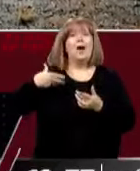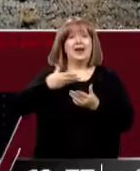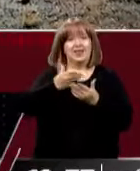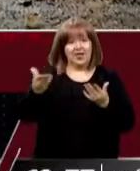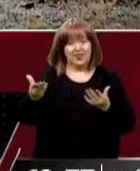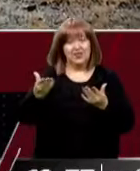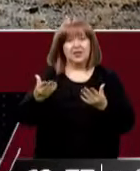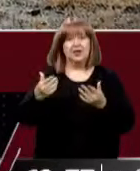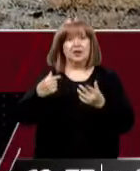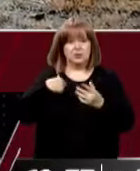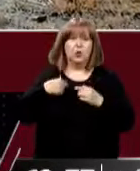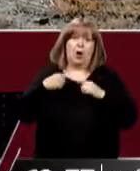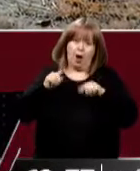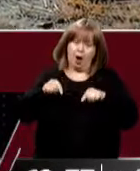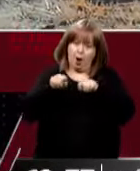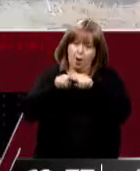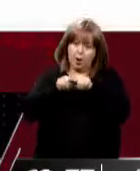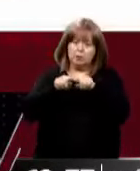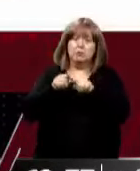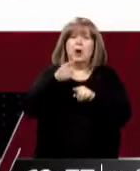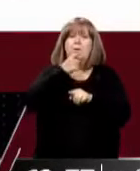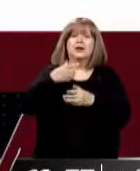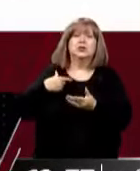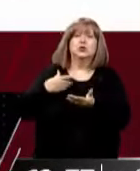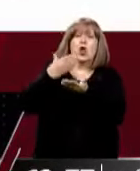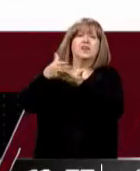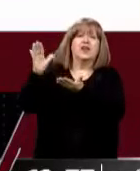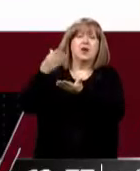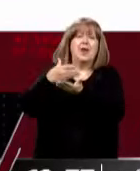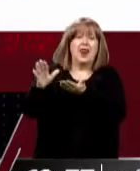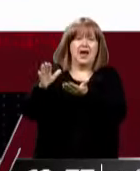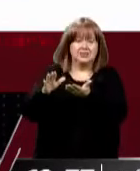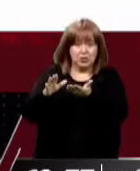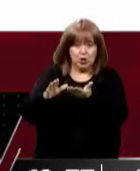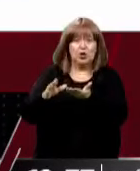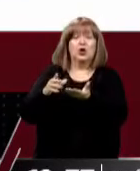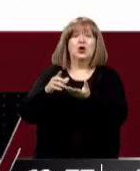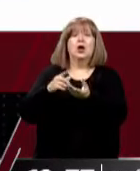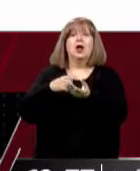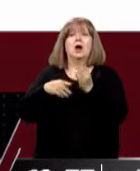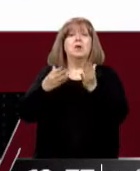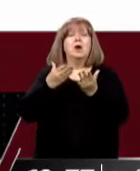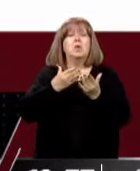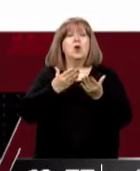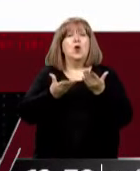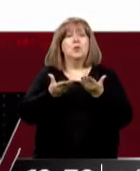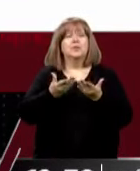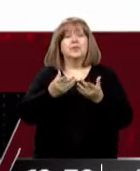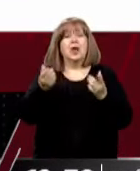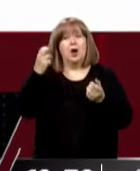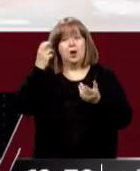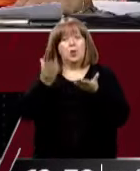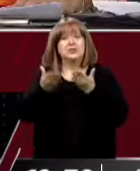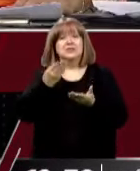correspondientes, no solo a los organismos por discriminación, sino que realmente vamos a hacer, estamos estudiando a la Justicia Federal, a la Cámara del Congreso